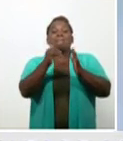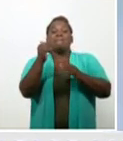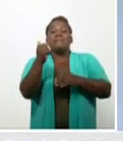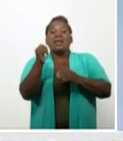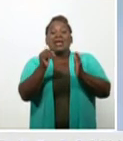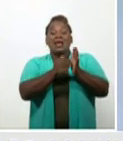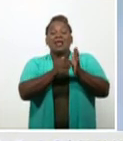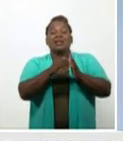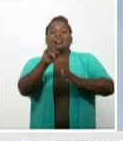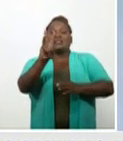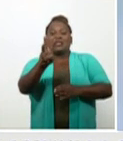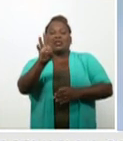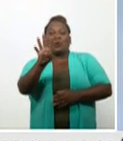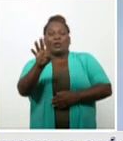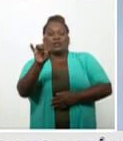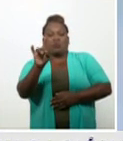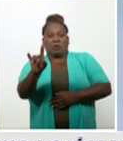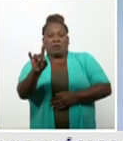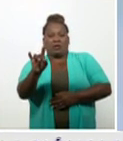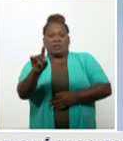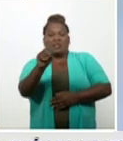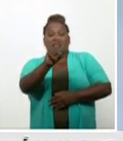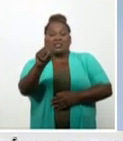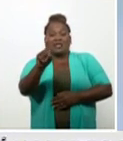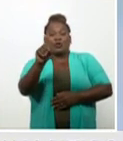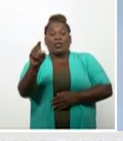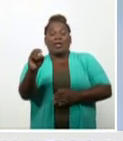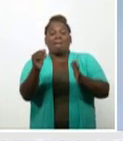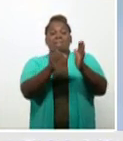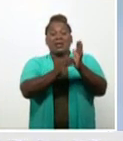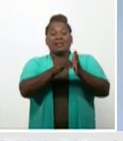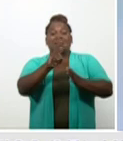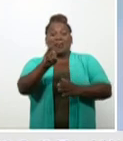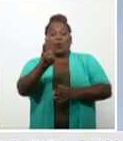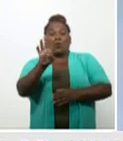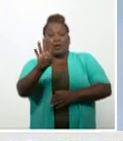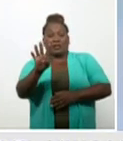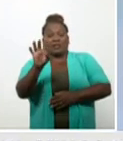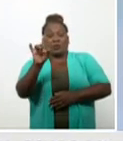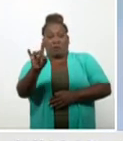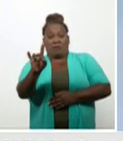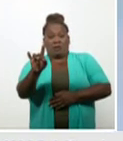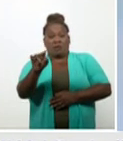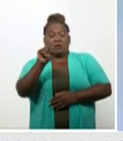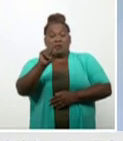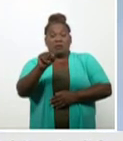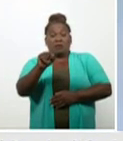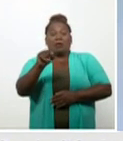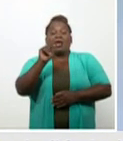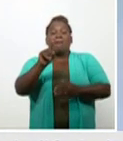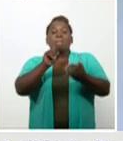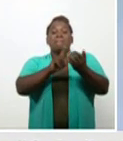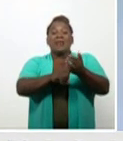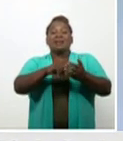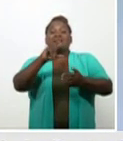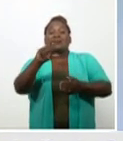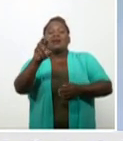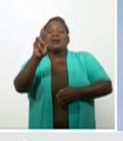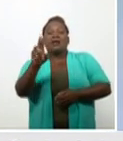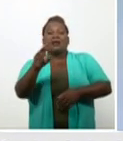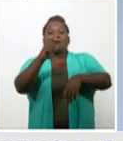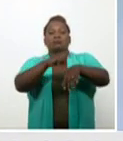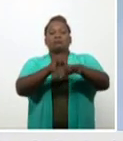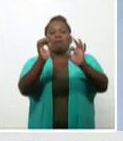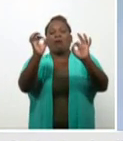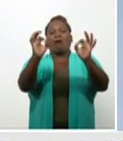110.349 estudios por biología molecular, lo que se denomina el PCR en tiempo real,